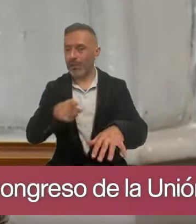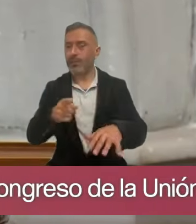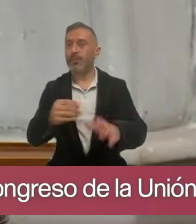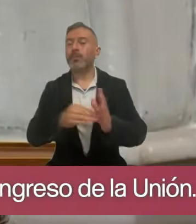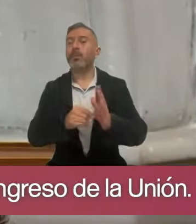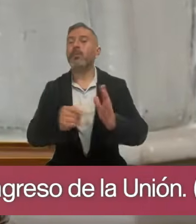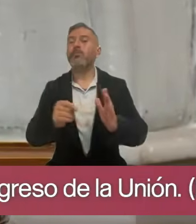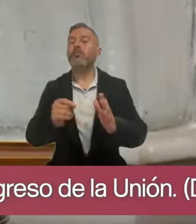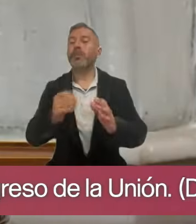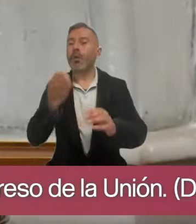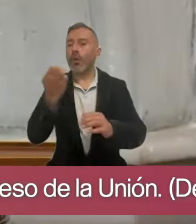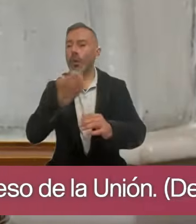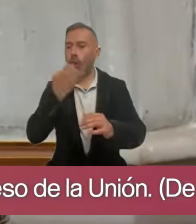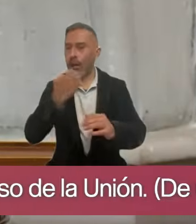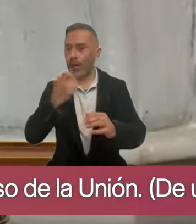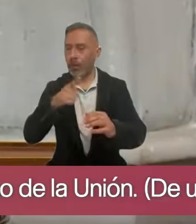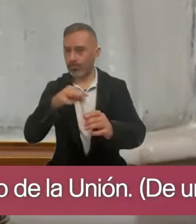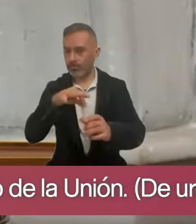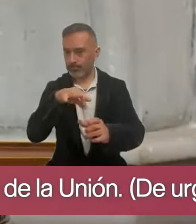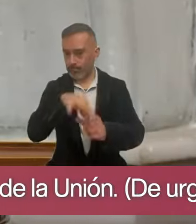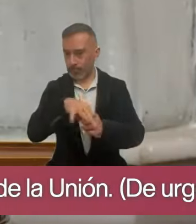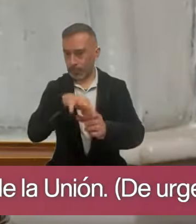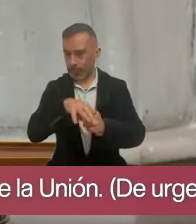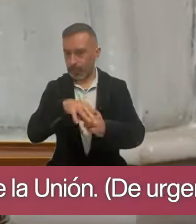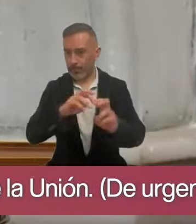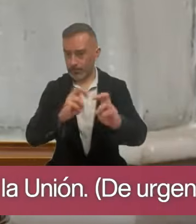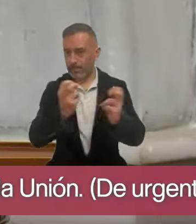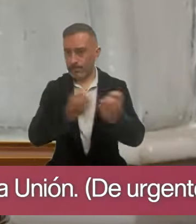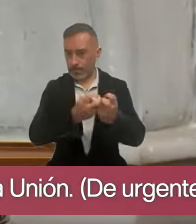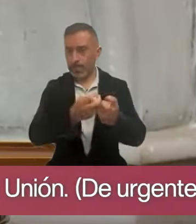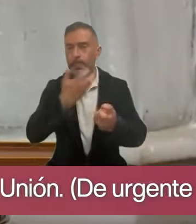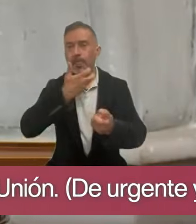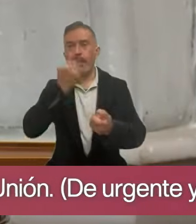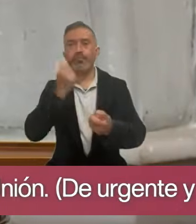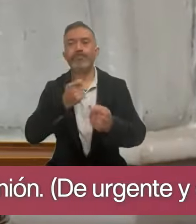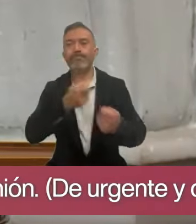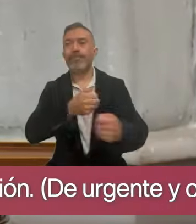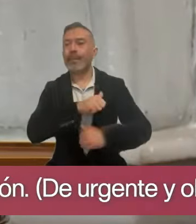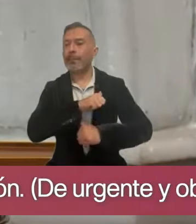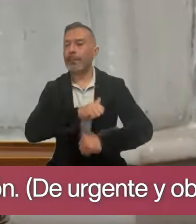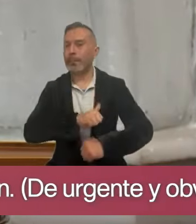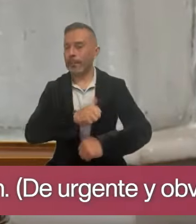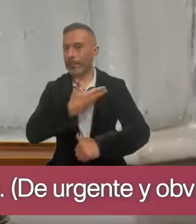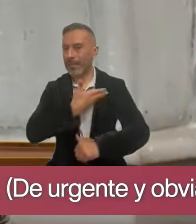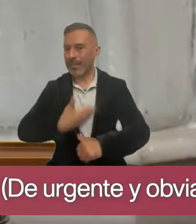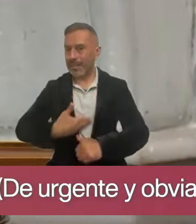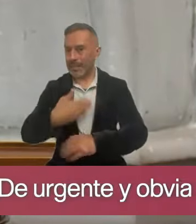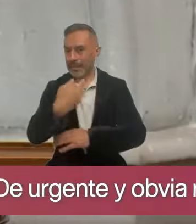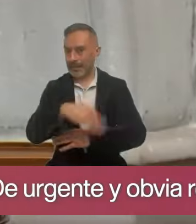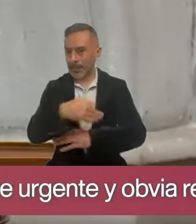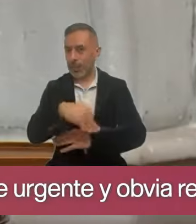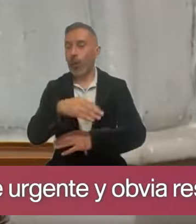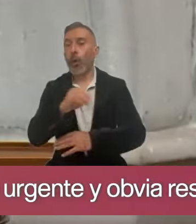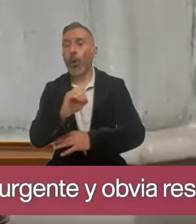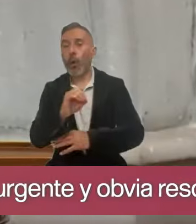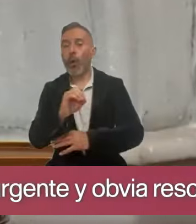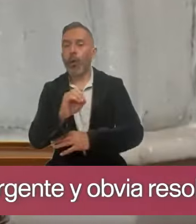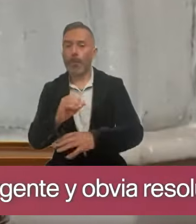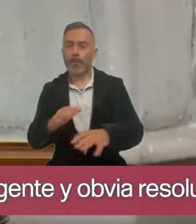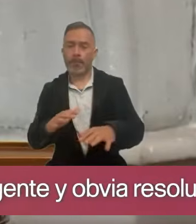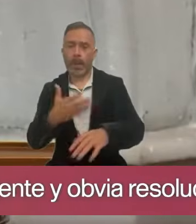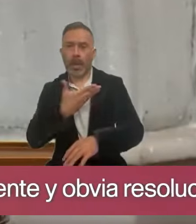colegio electoral y designe presidente interino o sustituto, la aprobación de